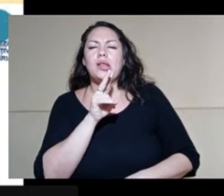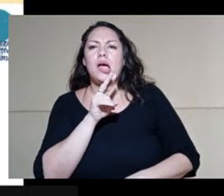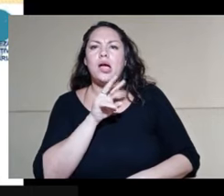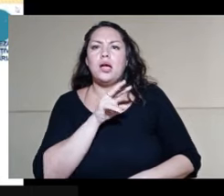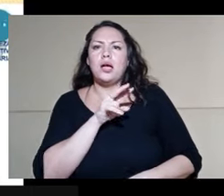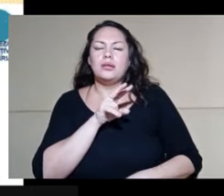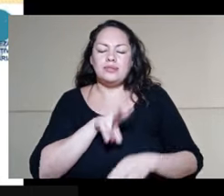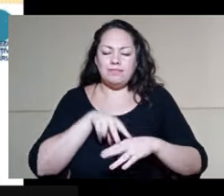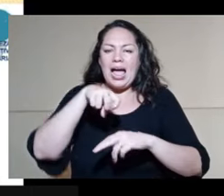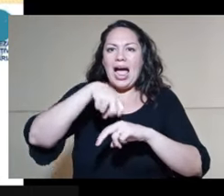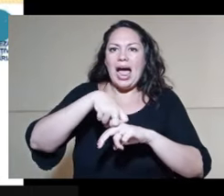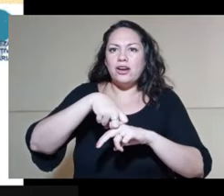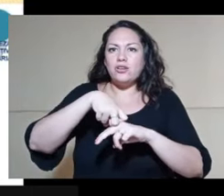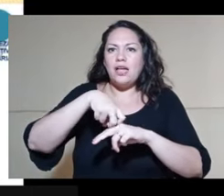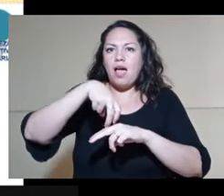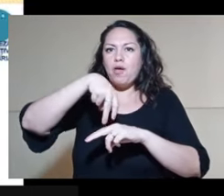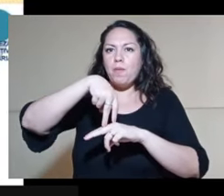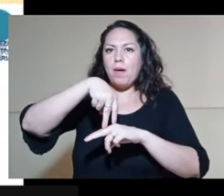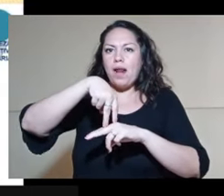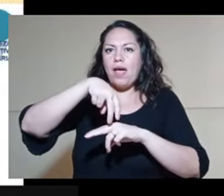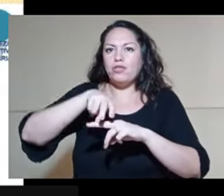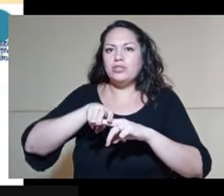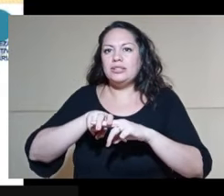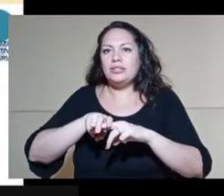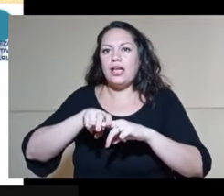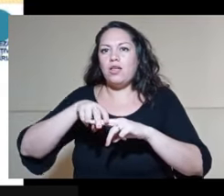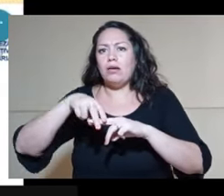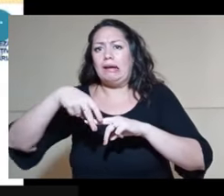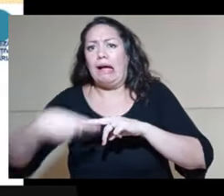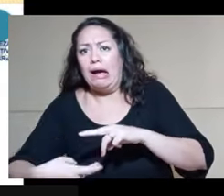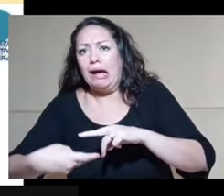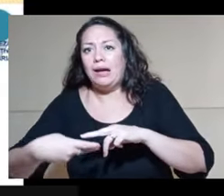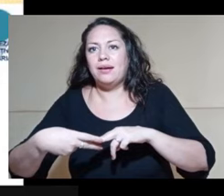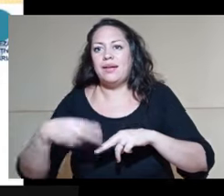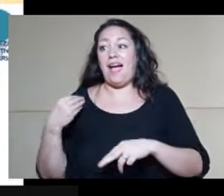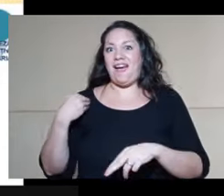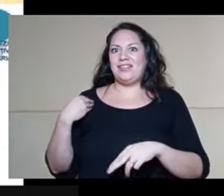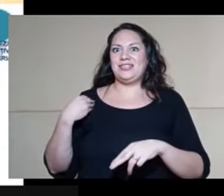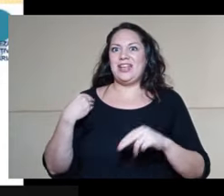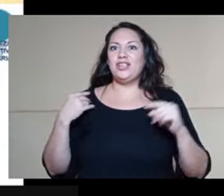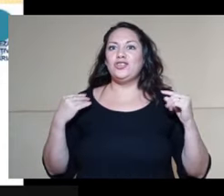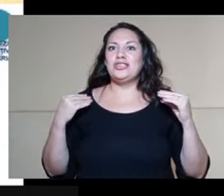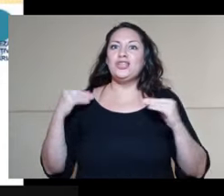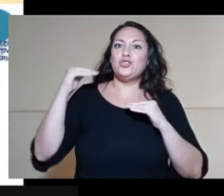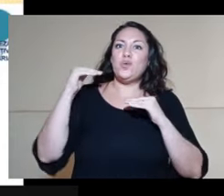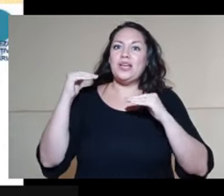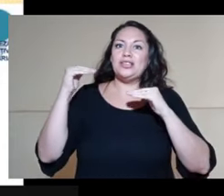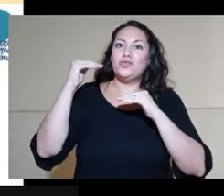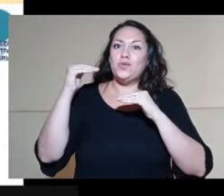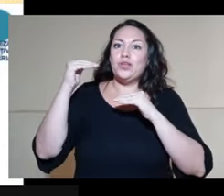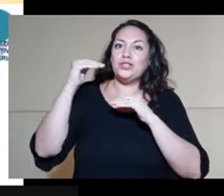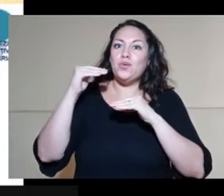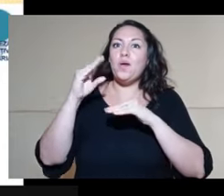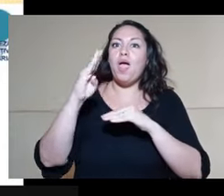cómo tenés el cuerpo en el espacio, si estás arrodillado, si estás parado, si estás sentado, si te vas a caer. Entonces va ascendiendo y a